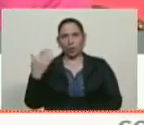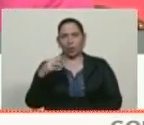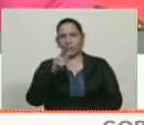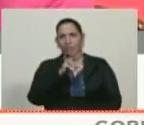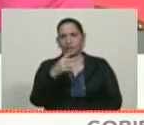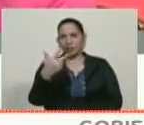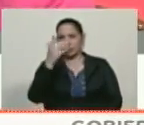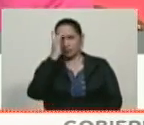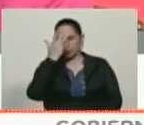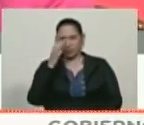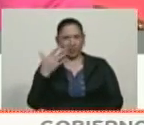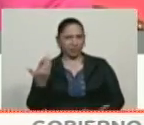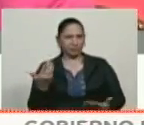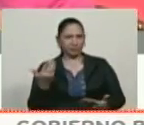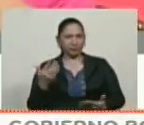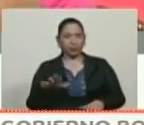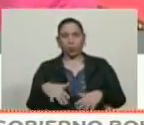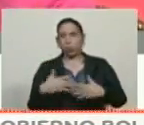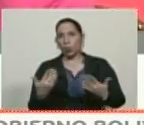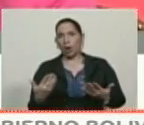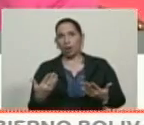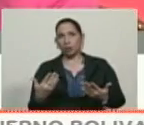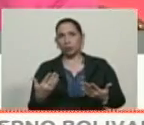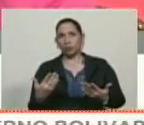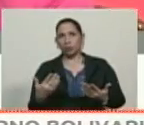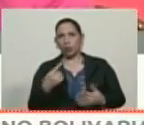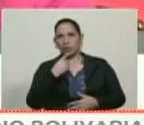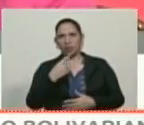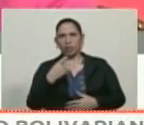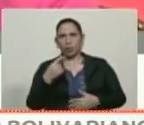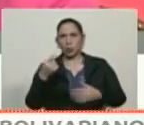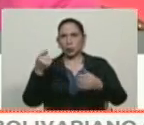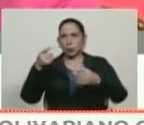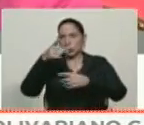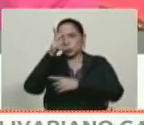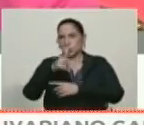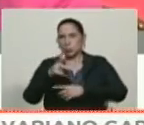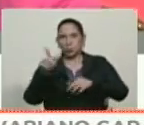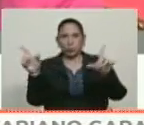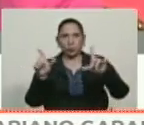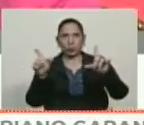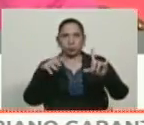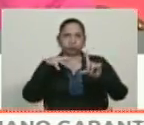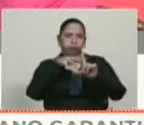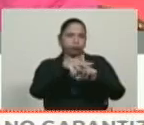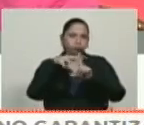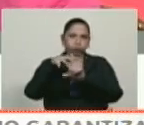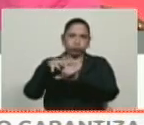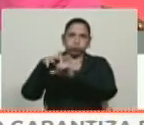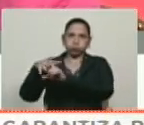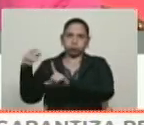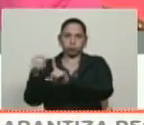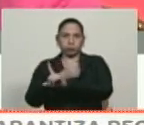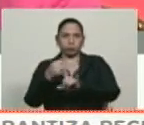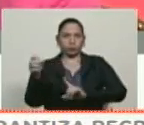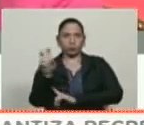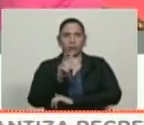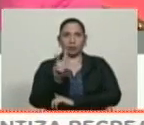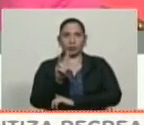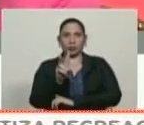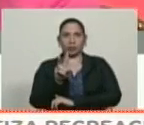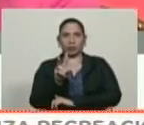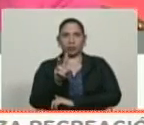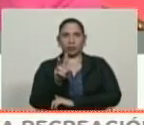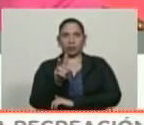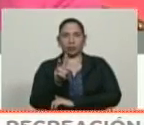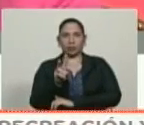de febrero, cuando, bueno, se montó una gran operación para atacar y agredir a Venezuela.